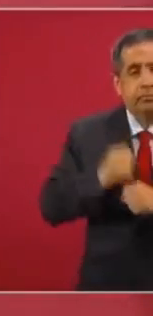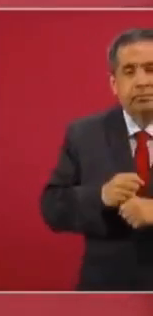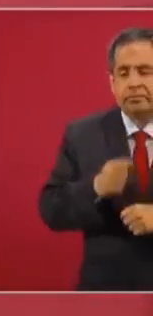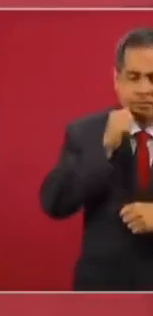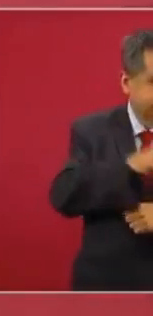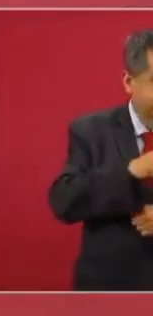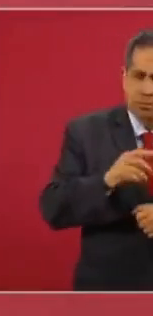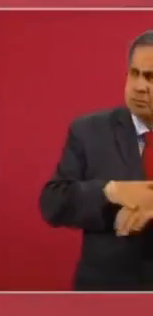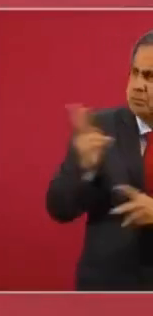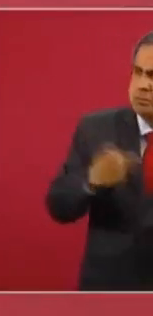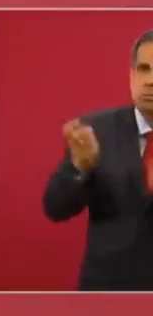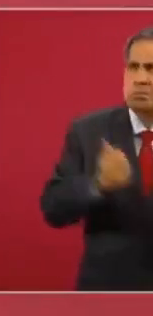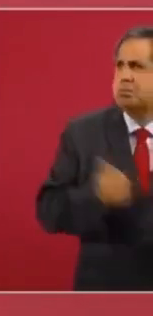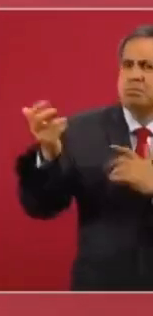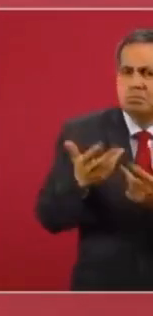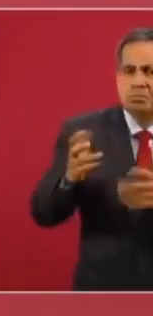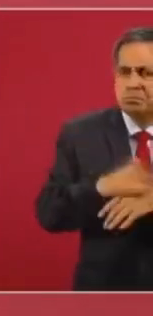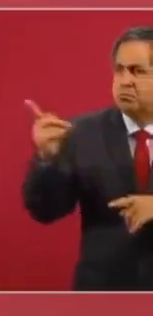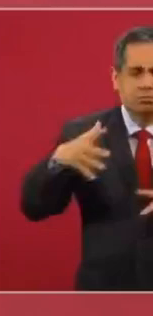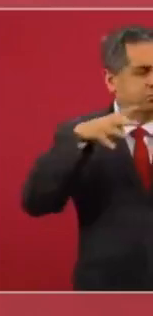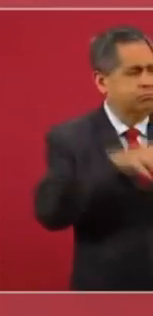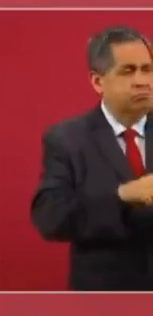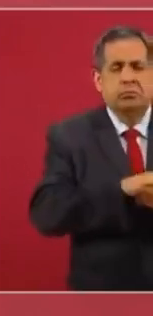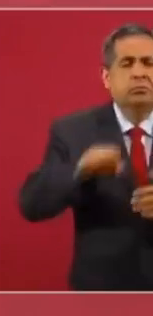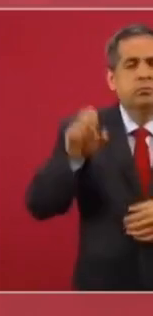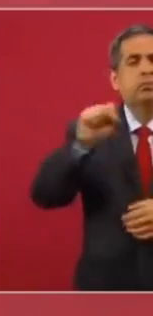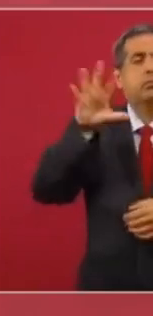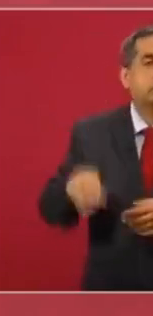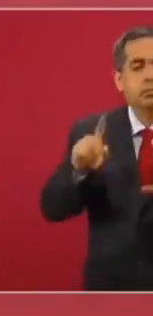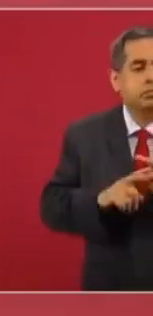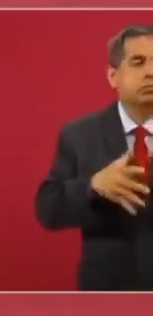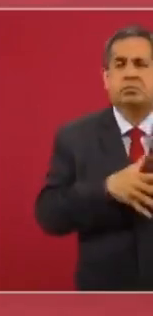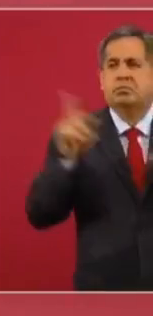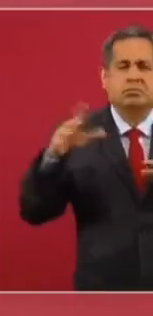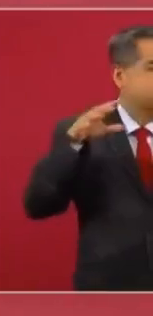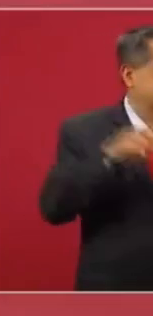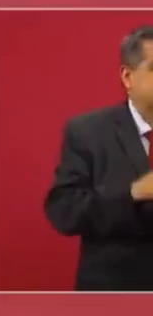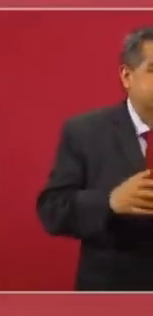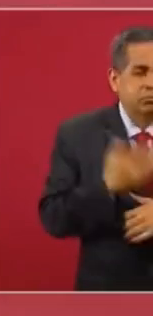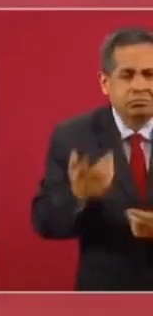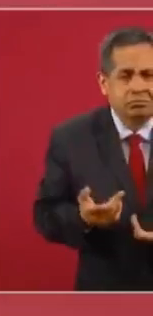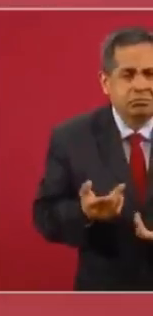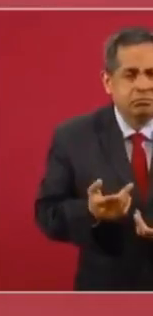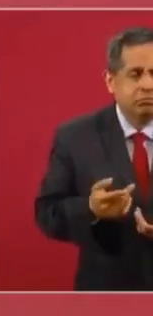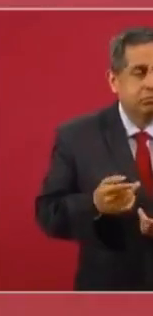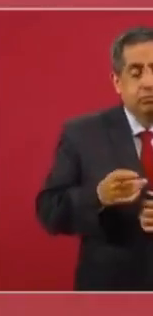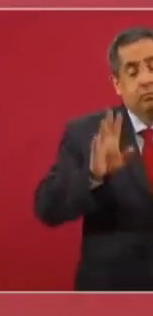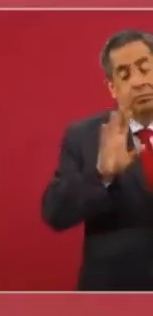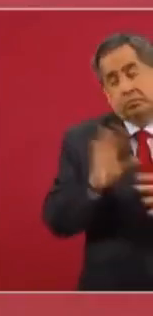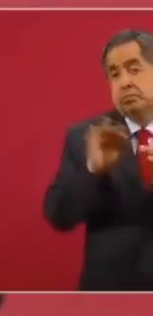explican su comportamiento en África, su comportamiento en América, recurren